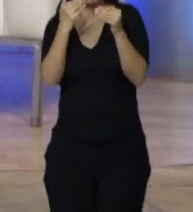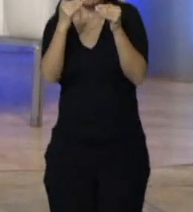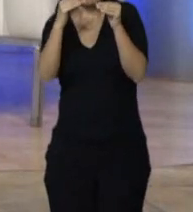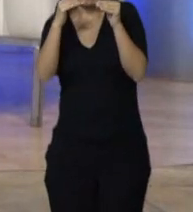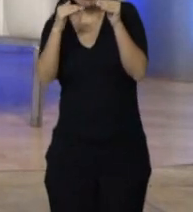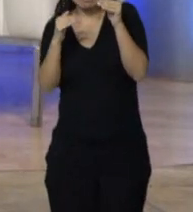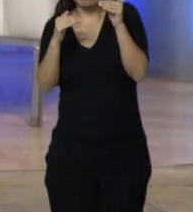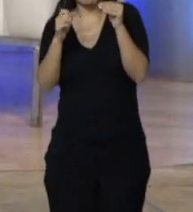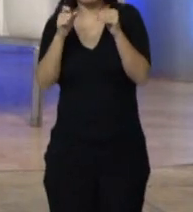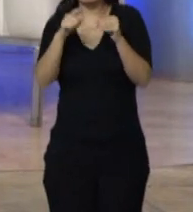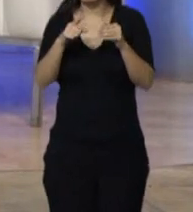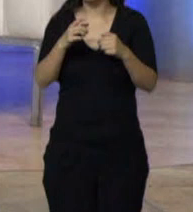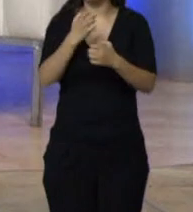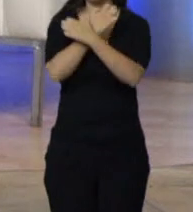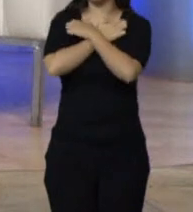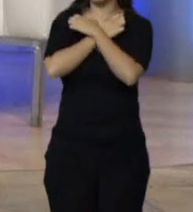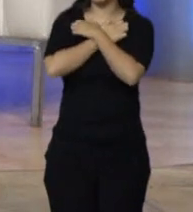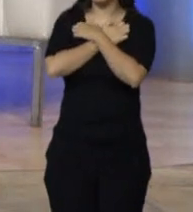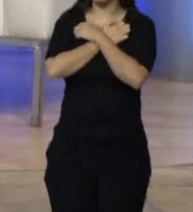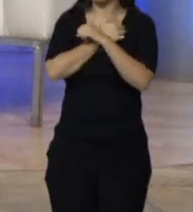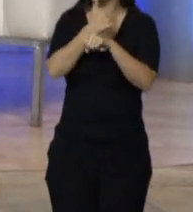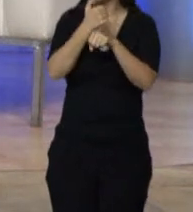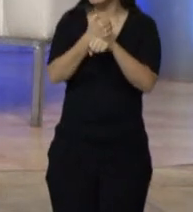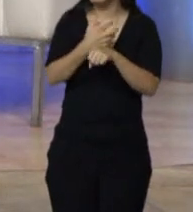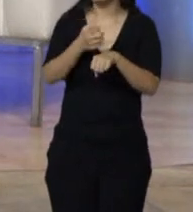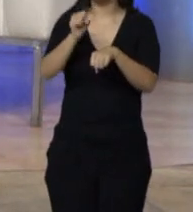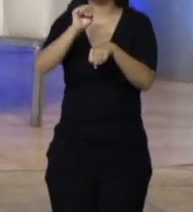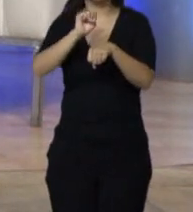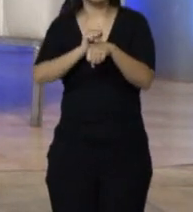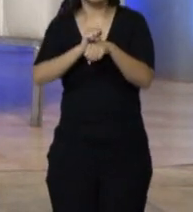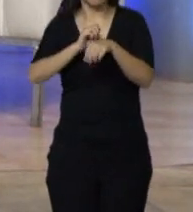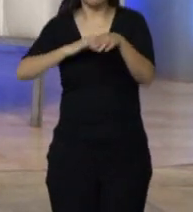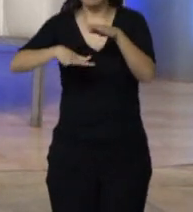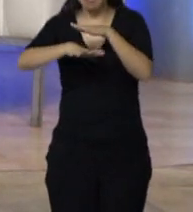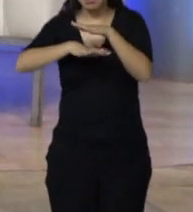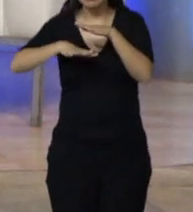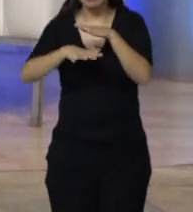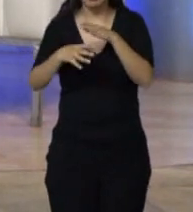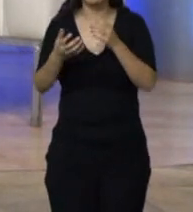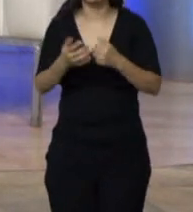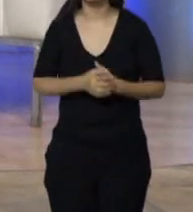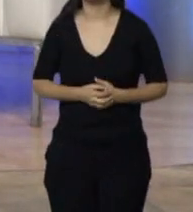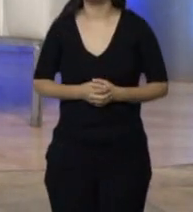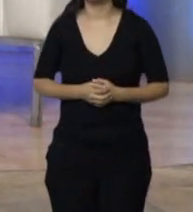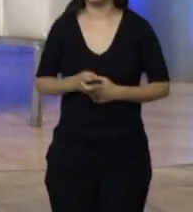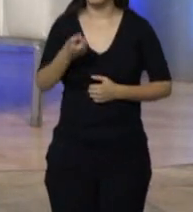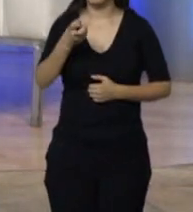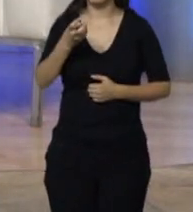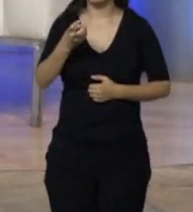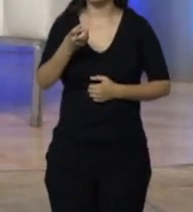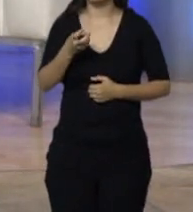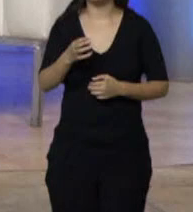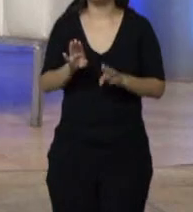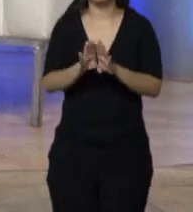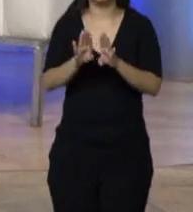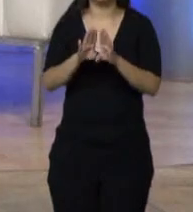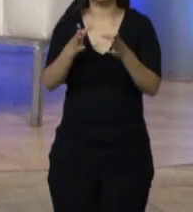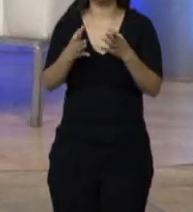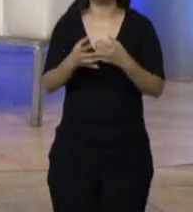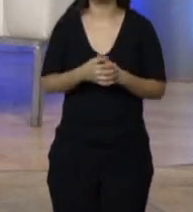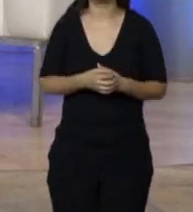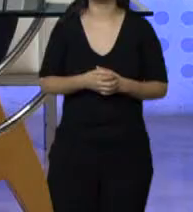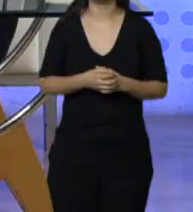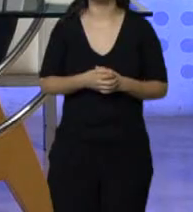nos a la parte de educación básica hay un sector que tiene cierto poder adquisitivo y dice bueno pues me está saliendo oneroso en su momento